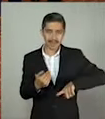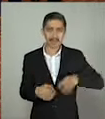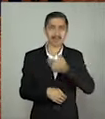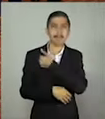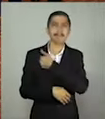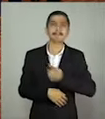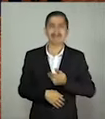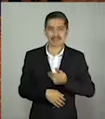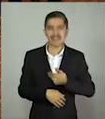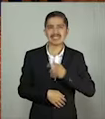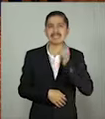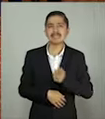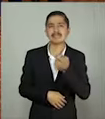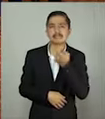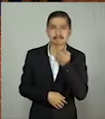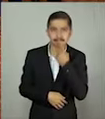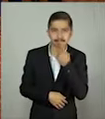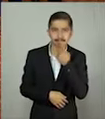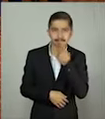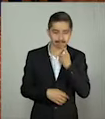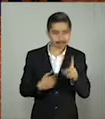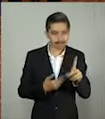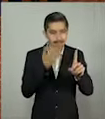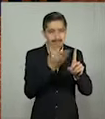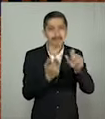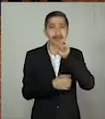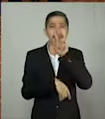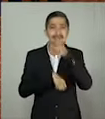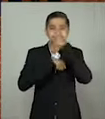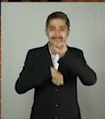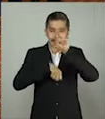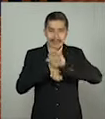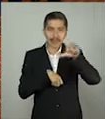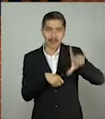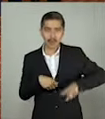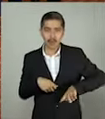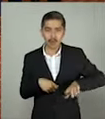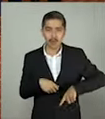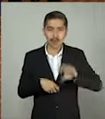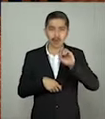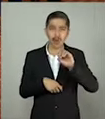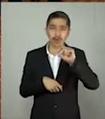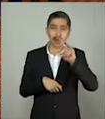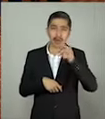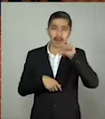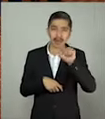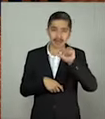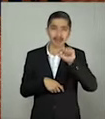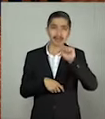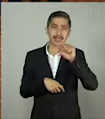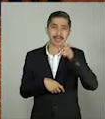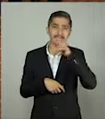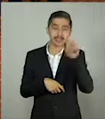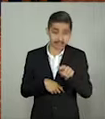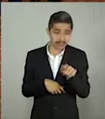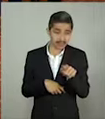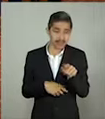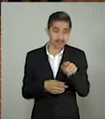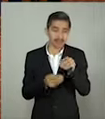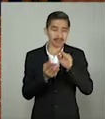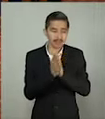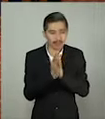presidente Andrés Manuel López Obrador y a la secretaria de Gobernación, Olga Sánchez Cordero, para que asuman